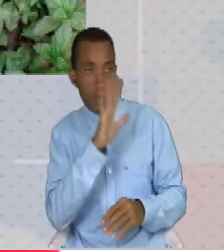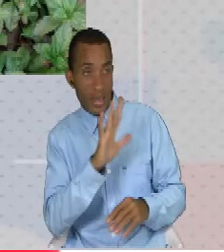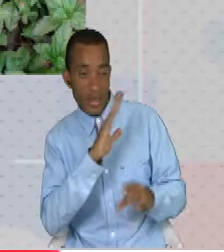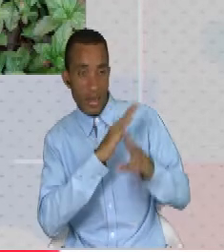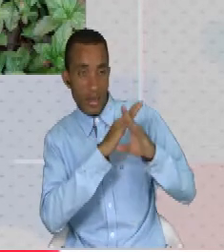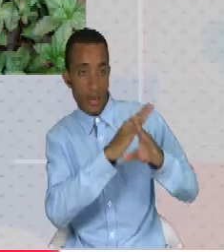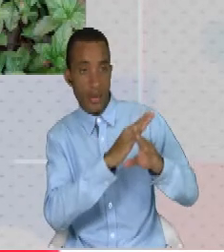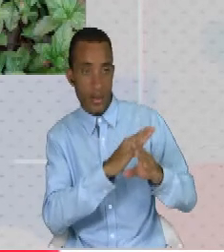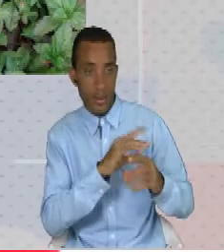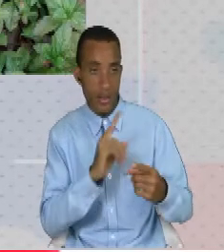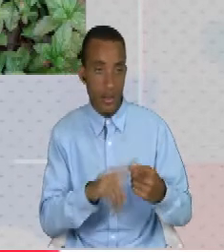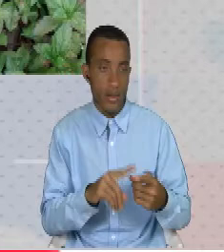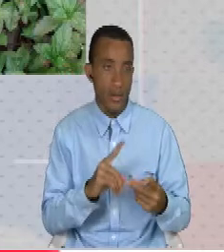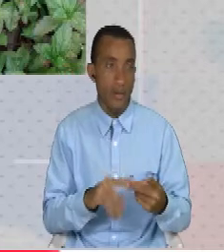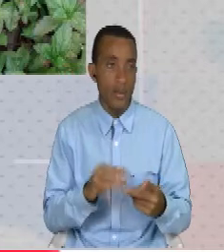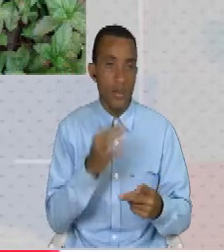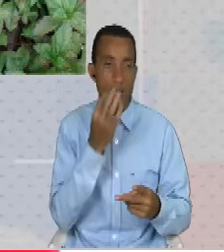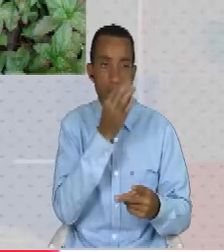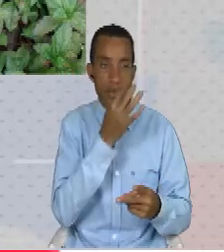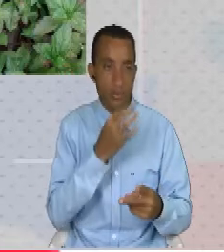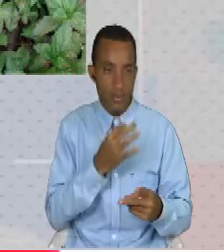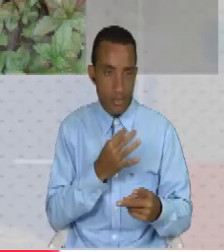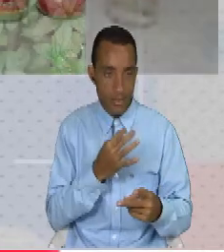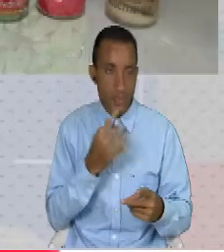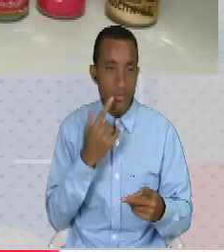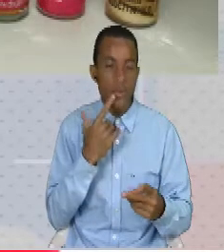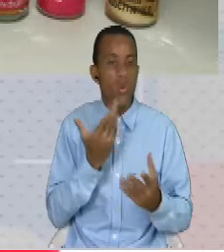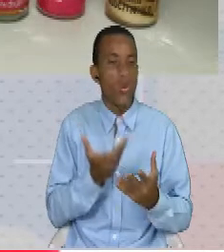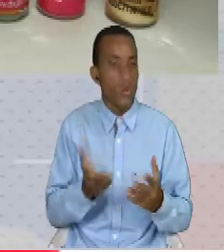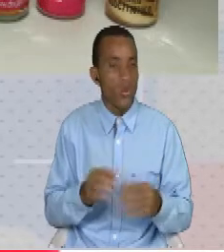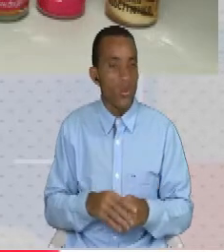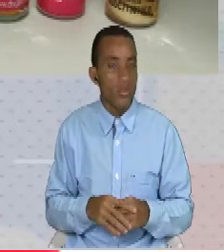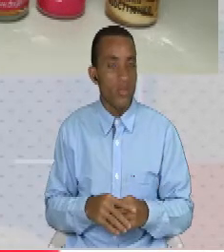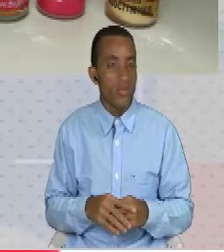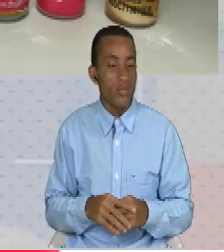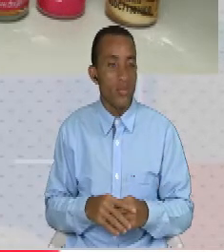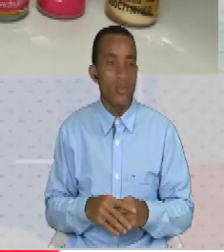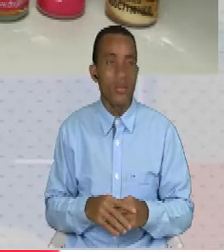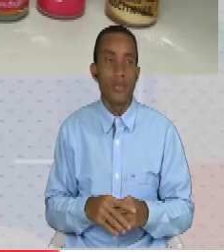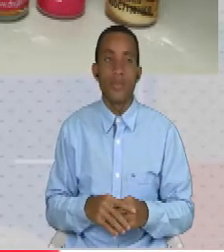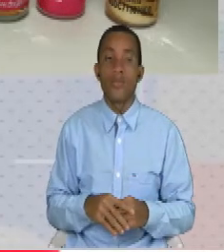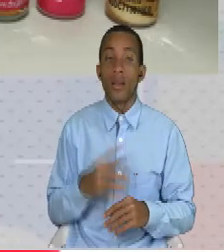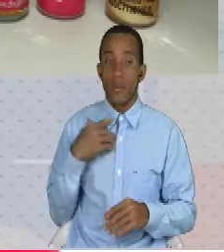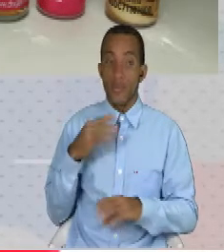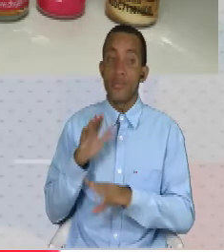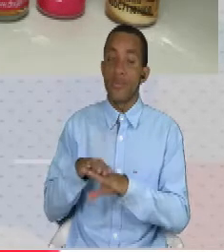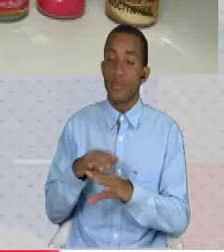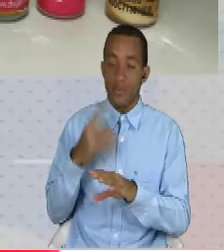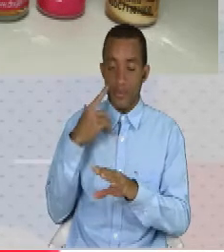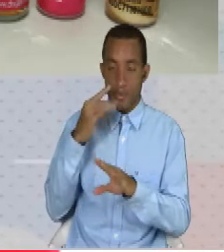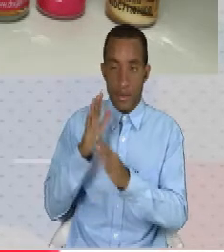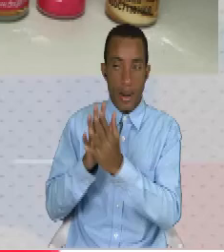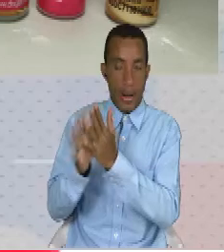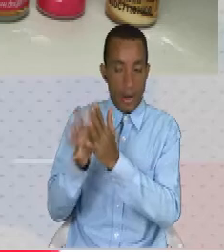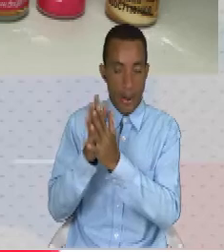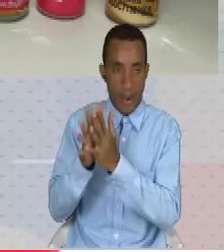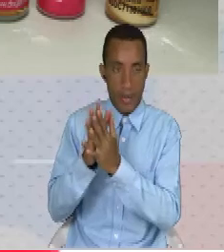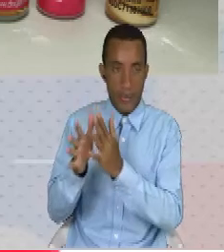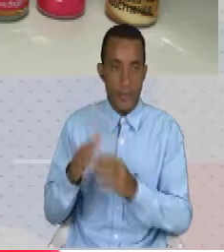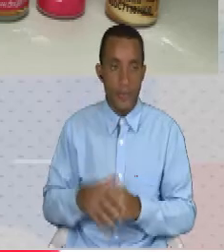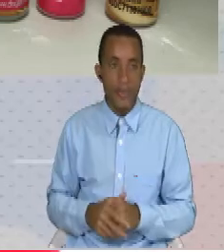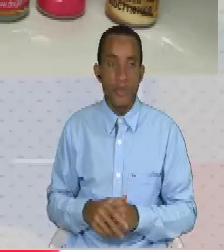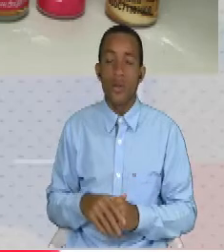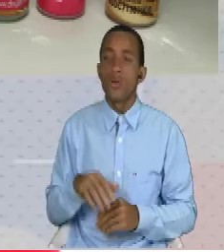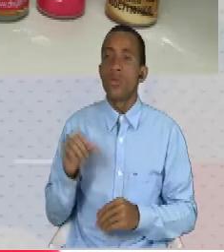labial es cuéntanos de qué tratan esos productos bueno sí señor a ver le cuento si hay